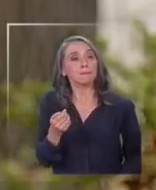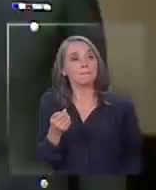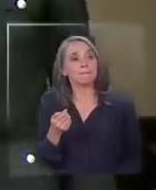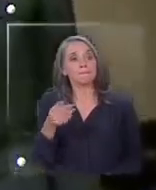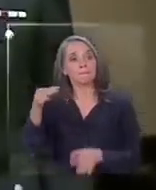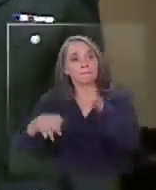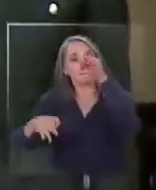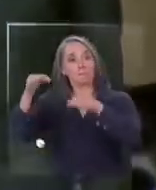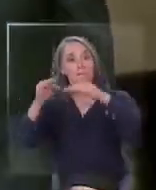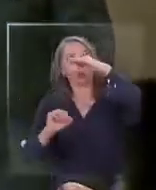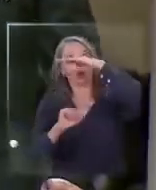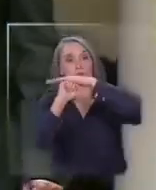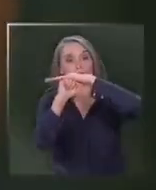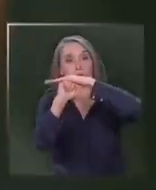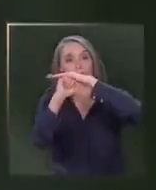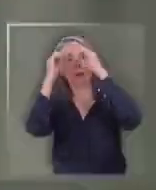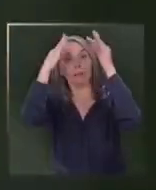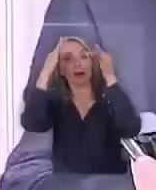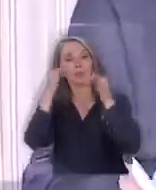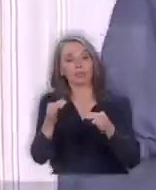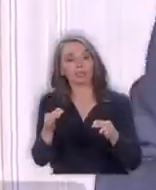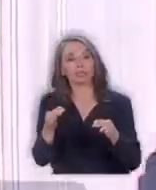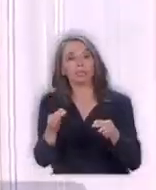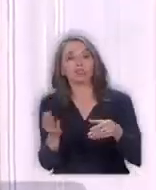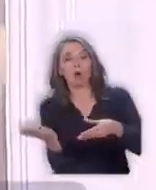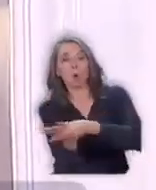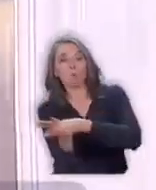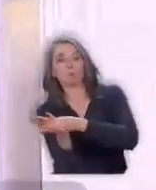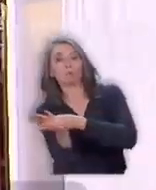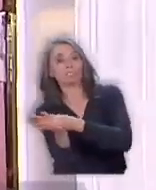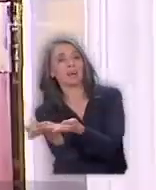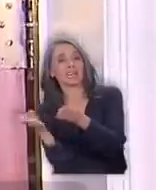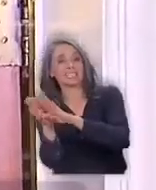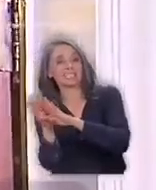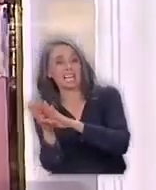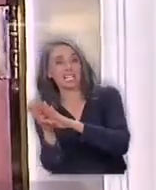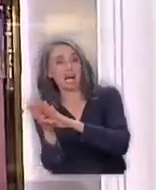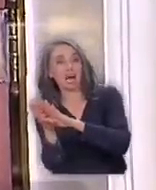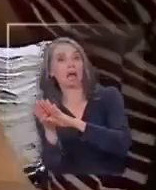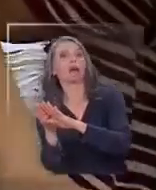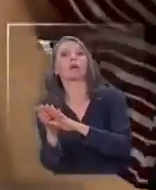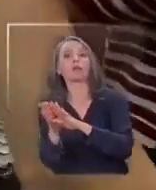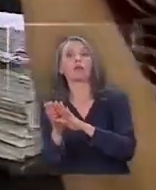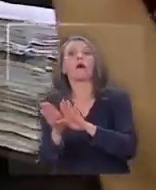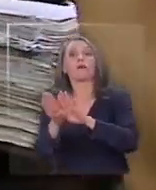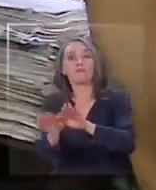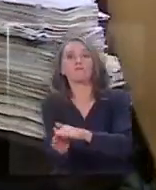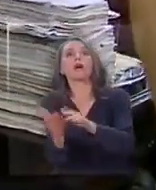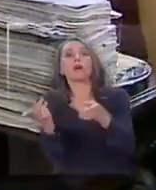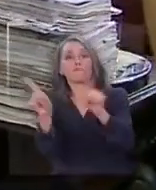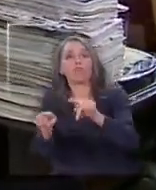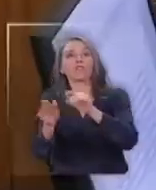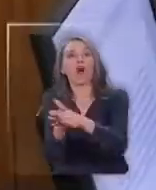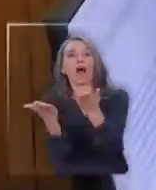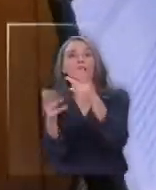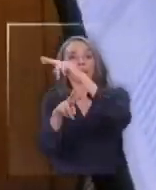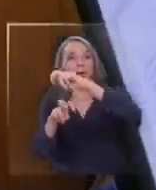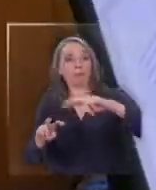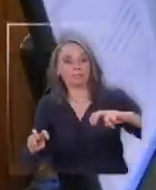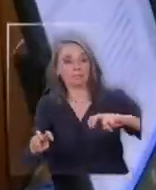que la Corte Suprema haya decidido reabrir el caso cuando estaba cerrado y haya puesto una ministra en visita, lo haya